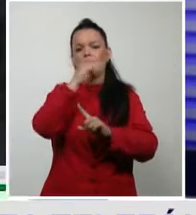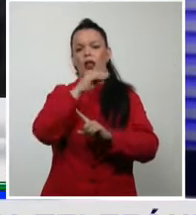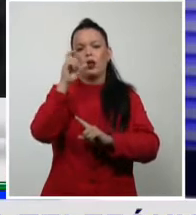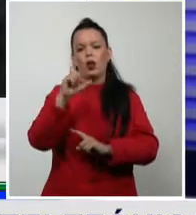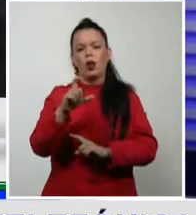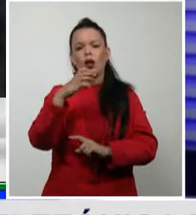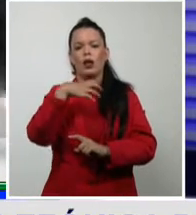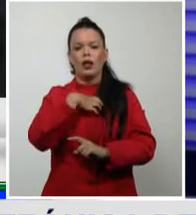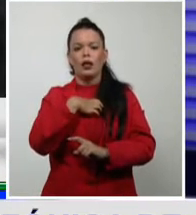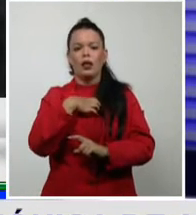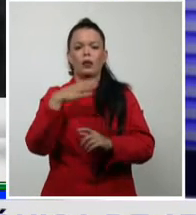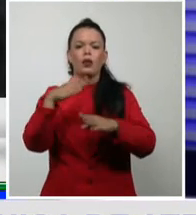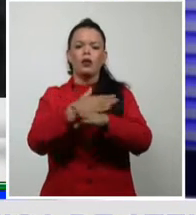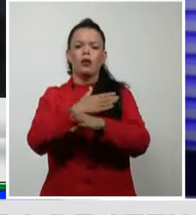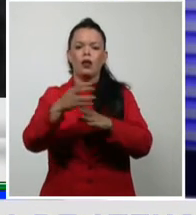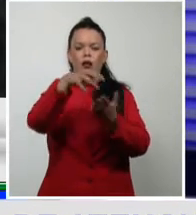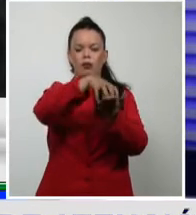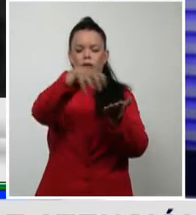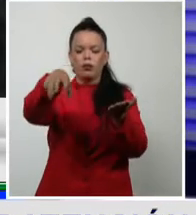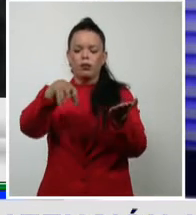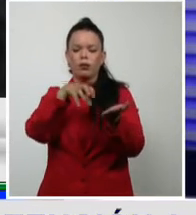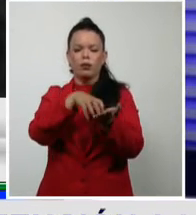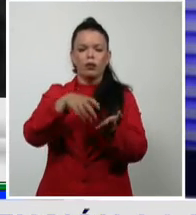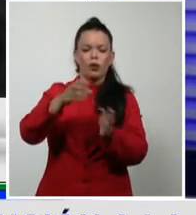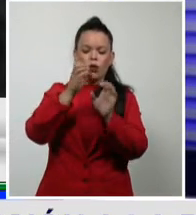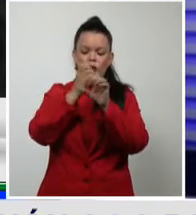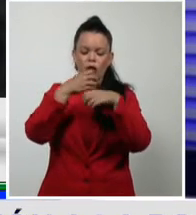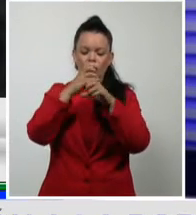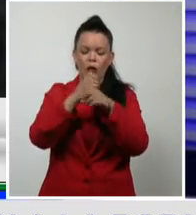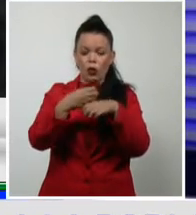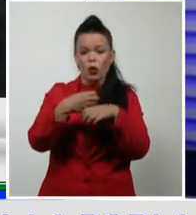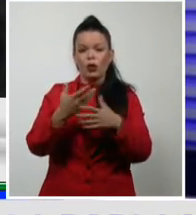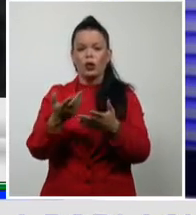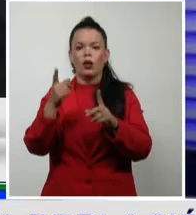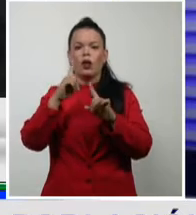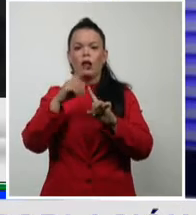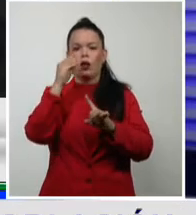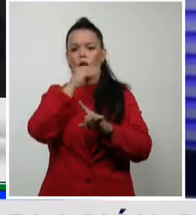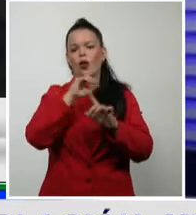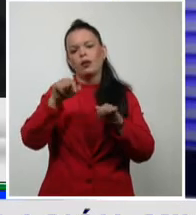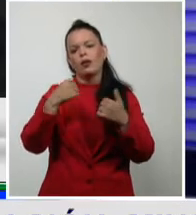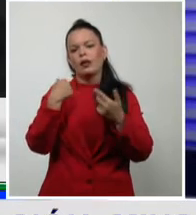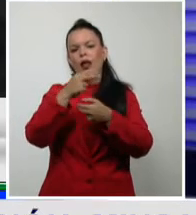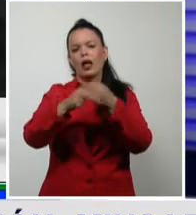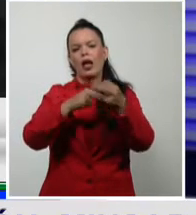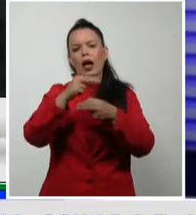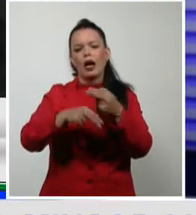observatorios científico-tecnológicos. Un ejemplo de un observatorio, de cómo funciona un observatorio que analiza,